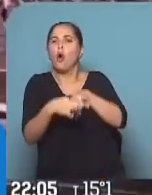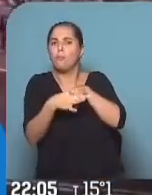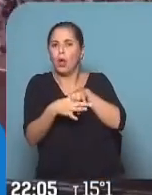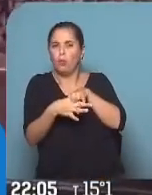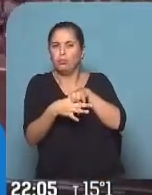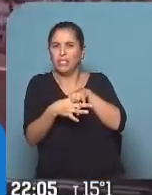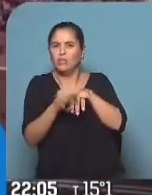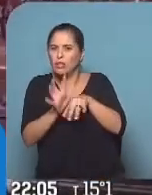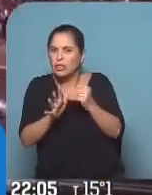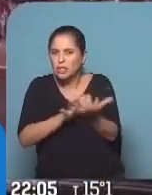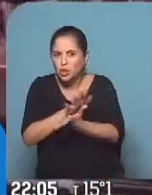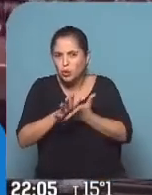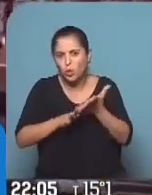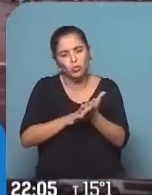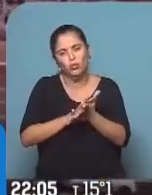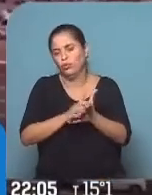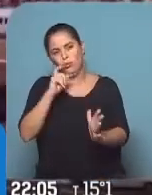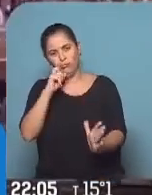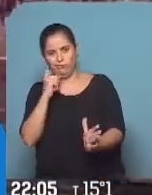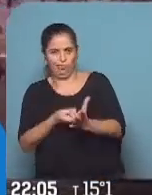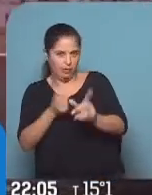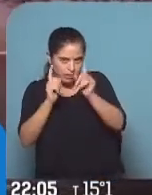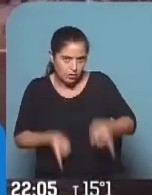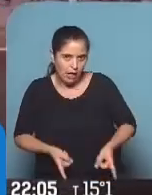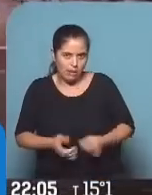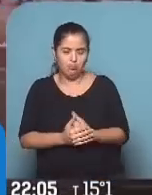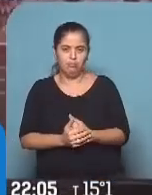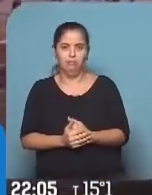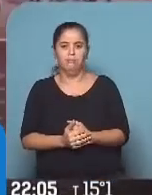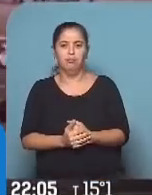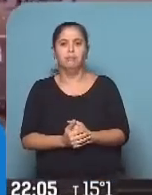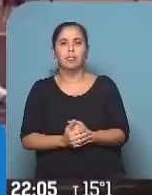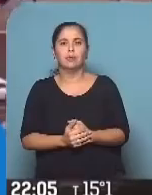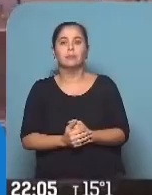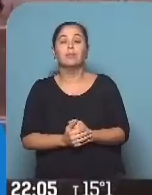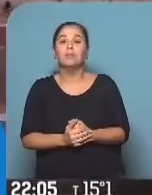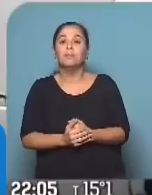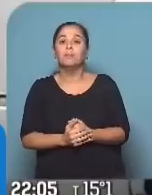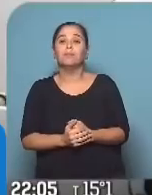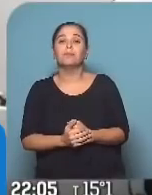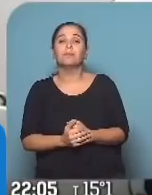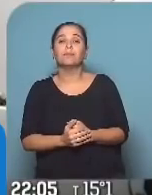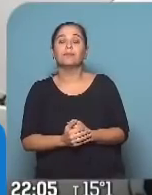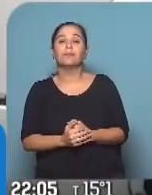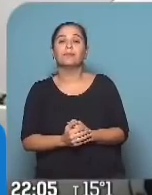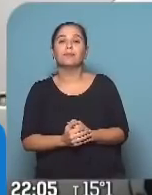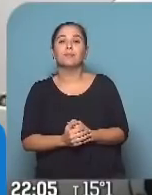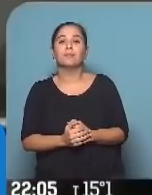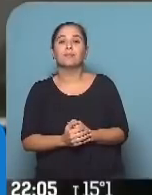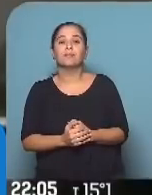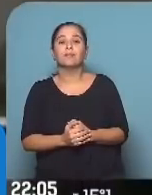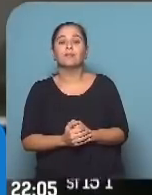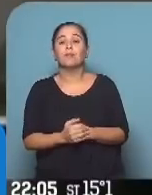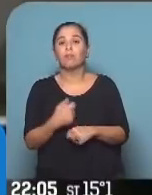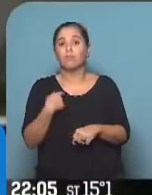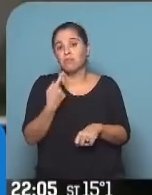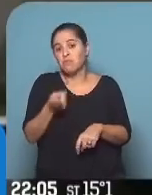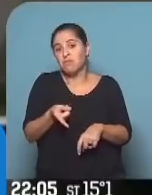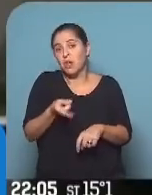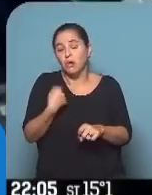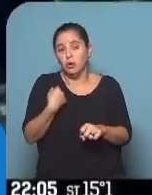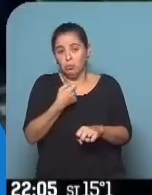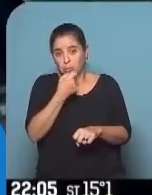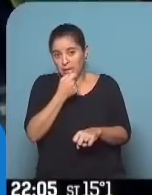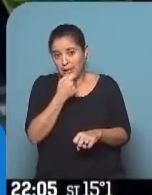disputa, consistentes en hacer cambios en sus leyes para cumplir con las principales demandas de Washington. Compensaciones por derechos de propiedad